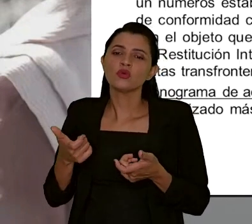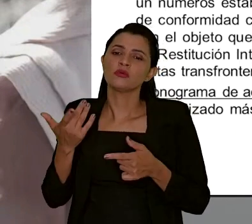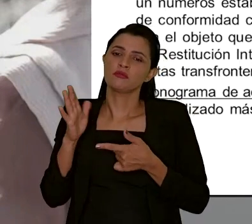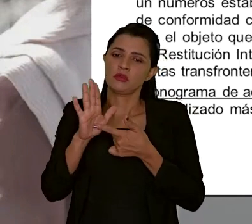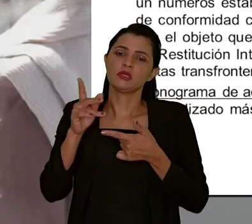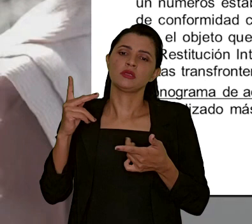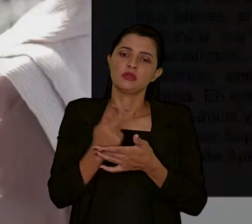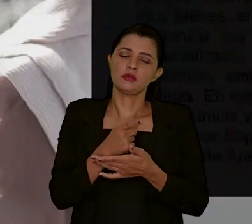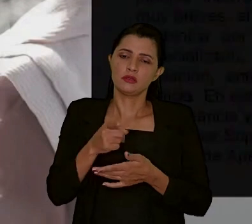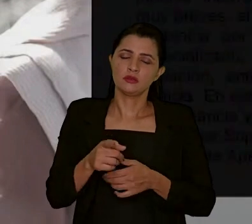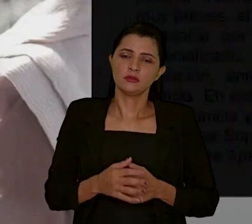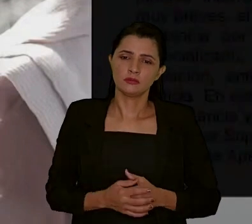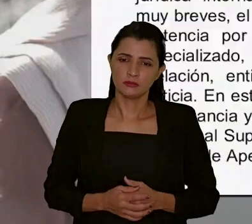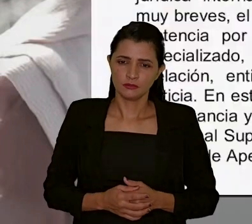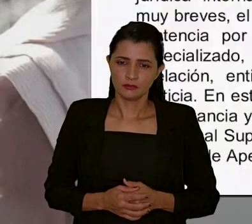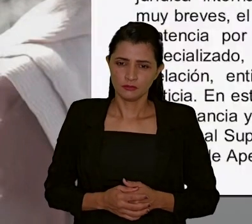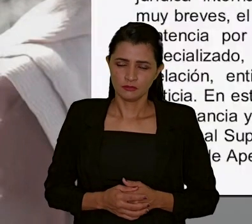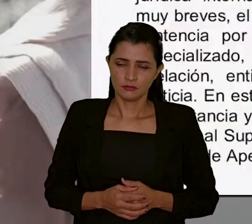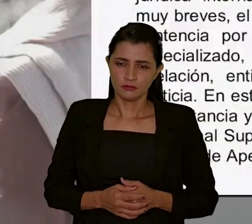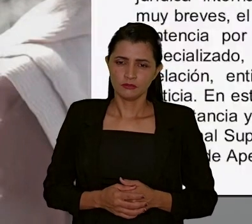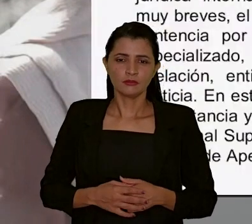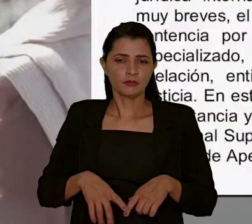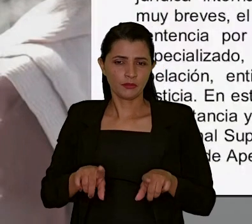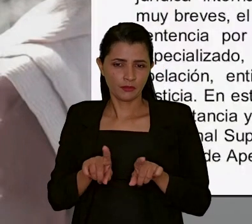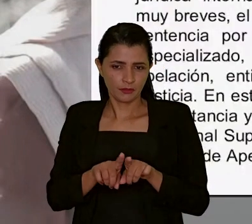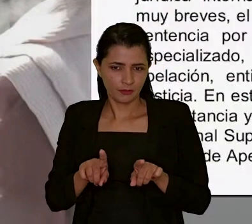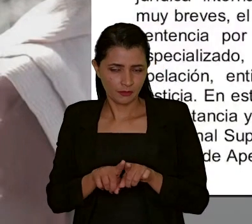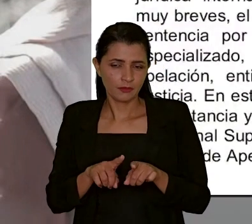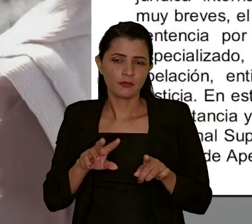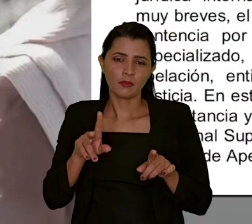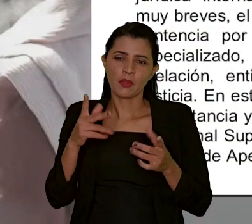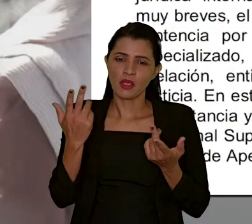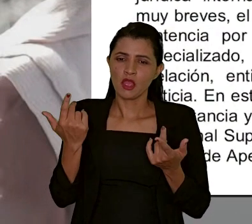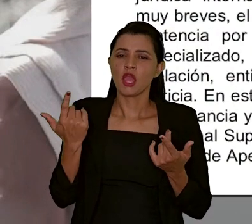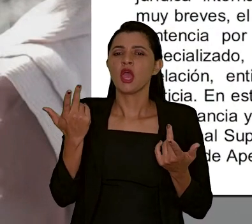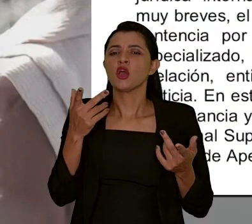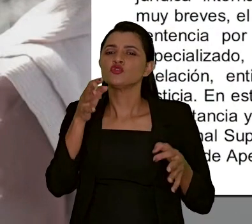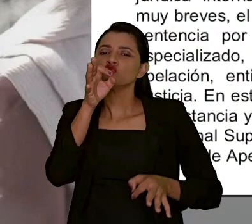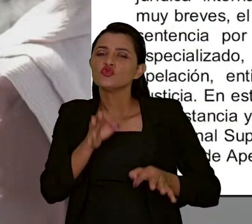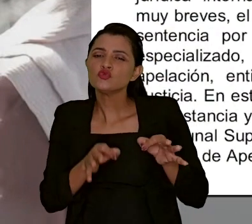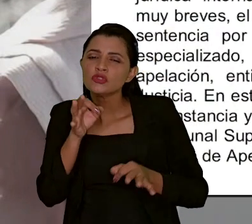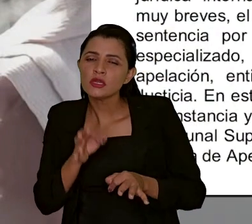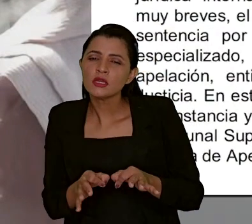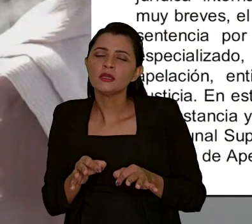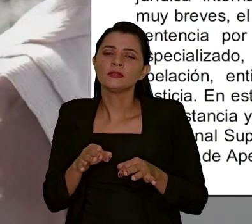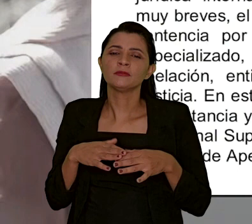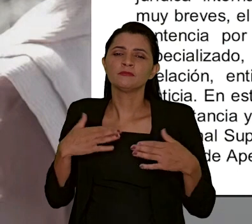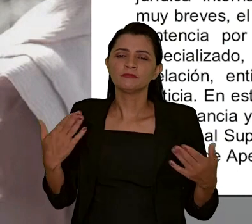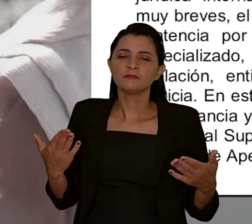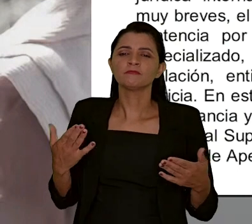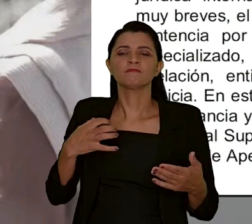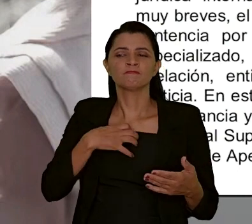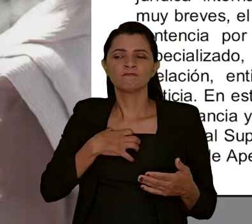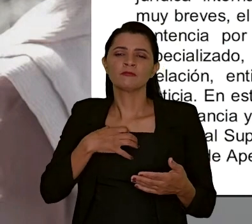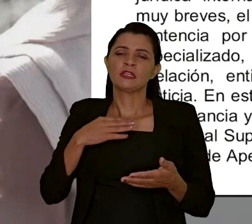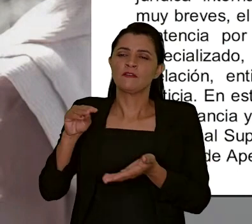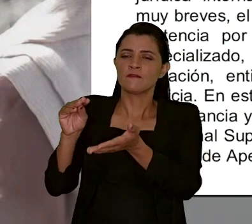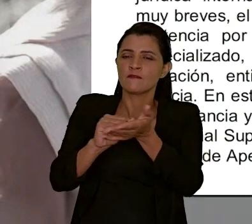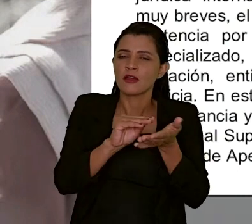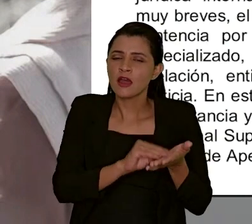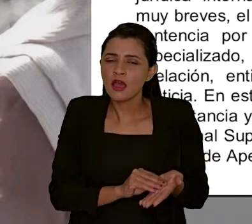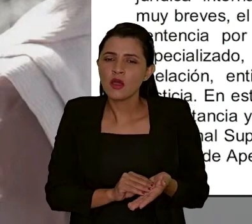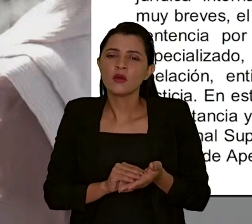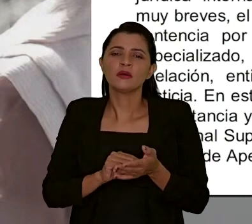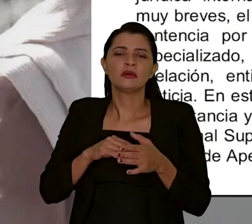el caso. También establece el acceso a justicia a través de la Defensoría de Pobres y Ausentes, la figura del